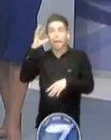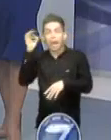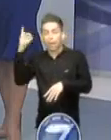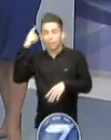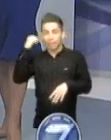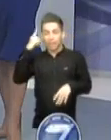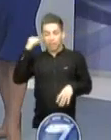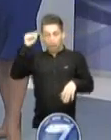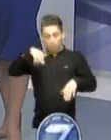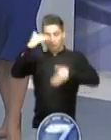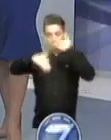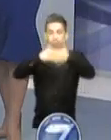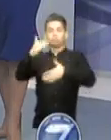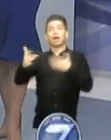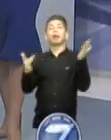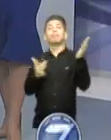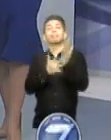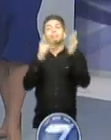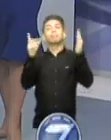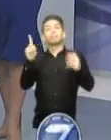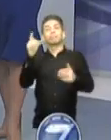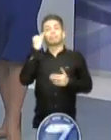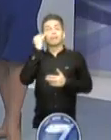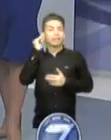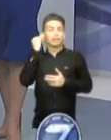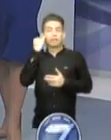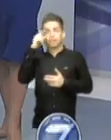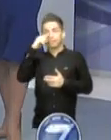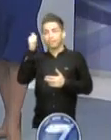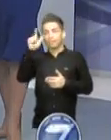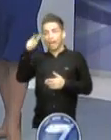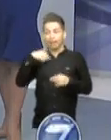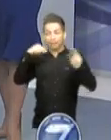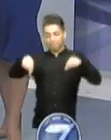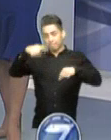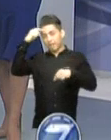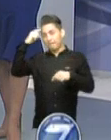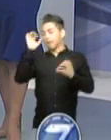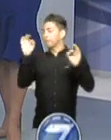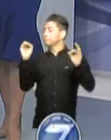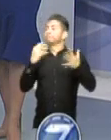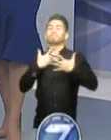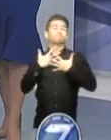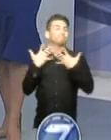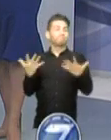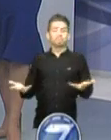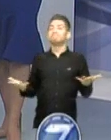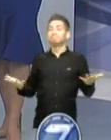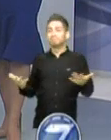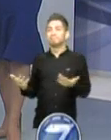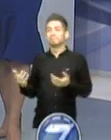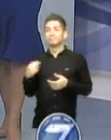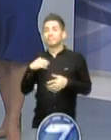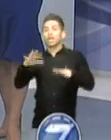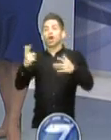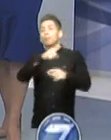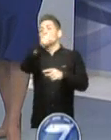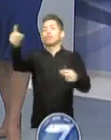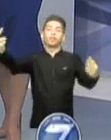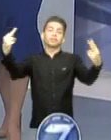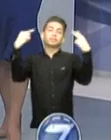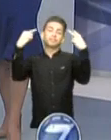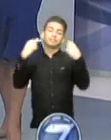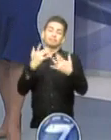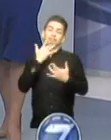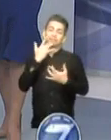atravesamos sumariar m pertenecer a este medio es algo fascinante y no sería lo mismo si nuestra audiencia el agradecimiento